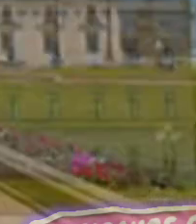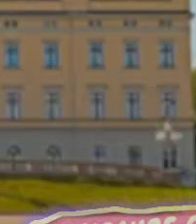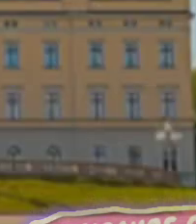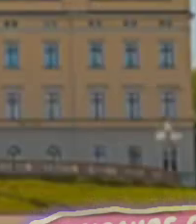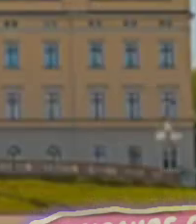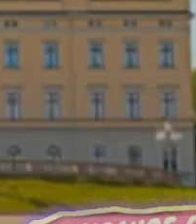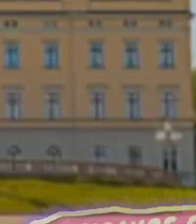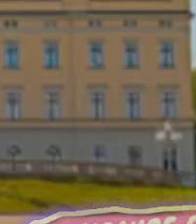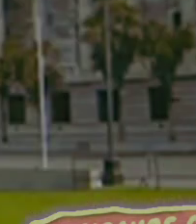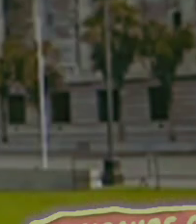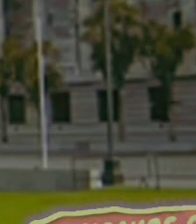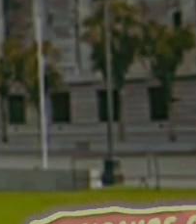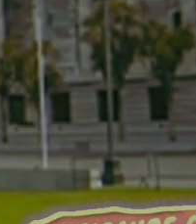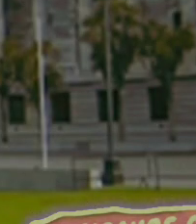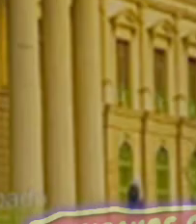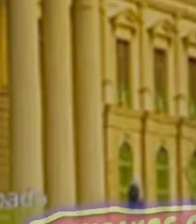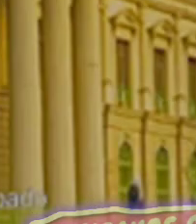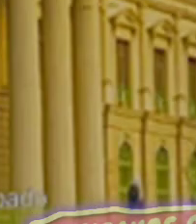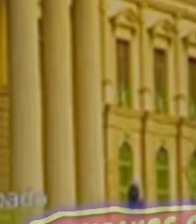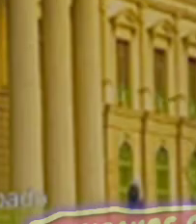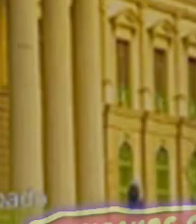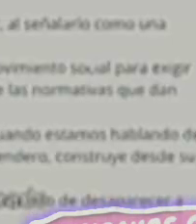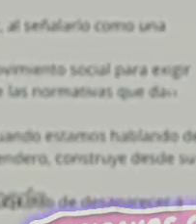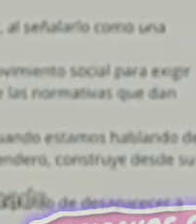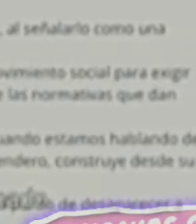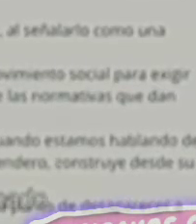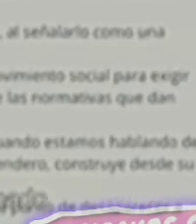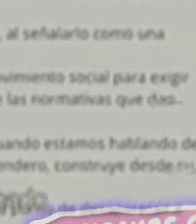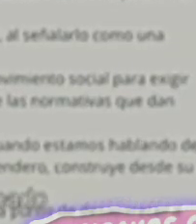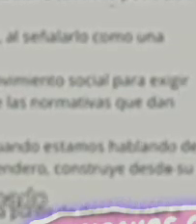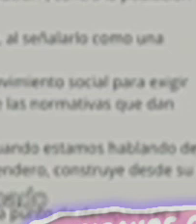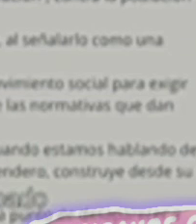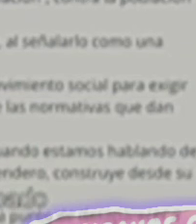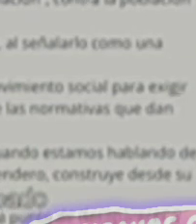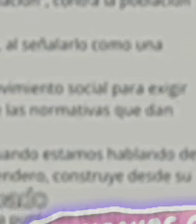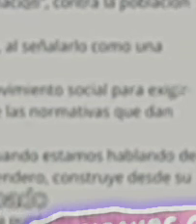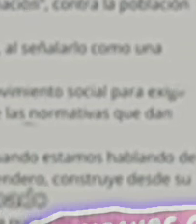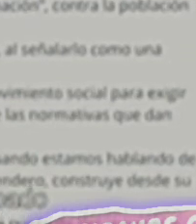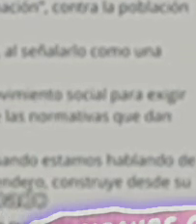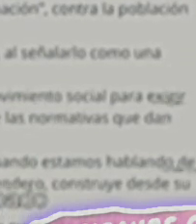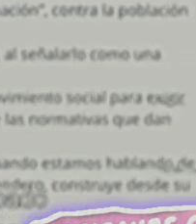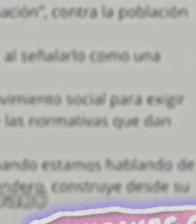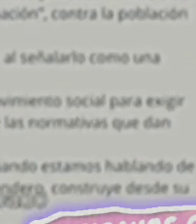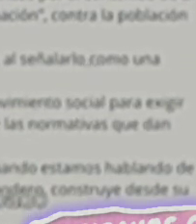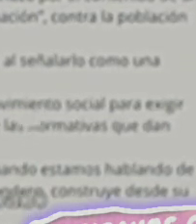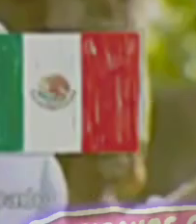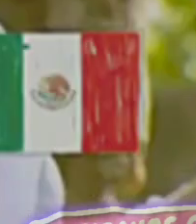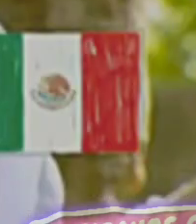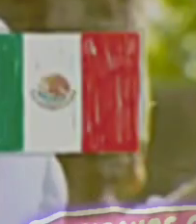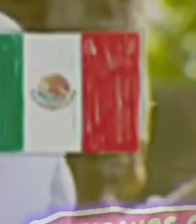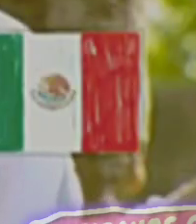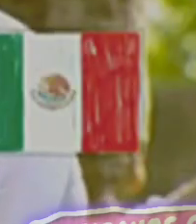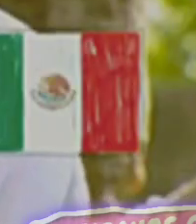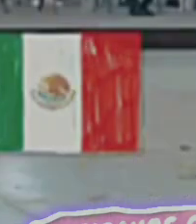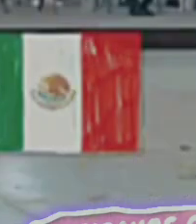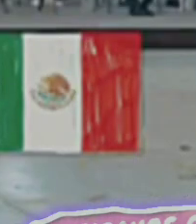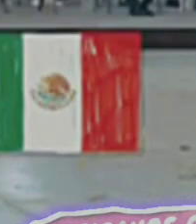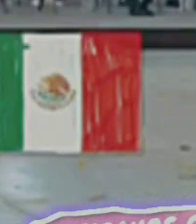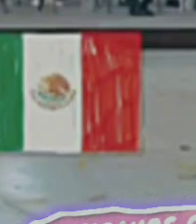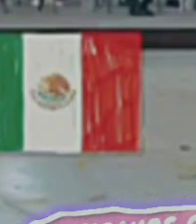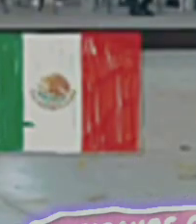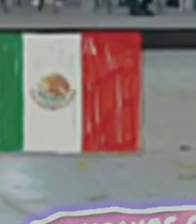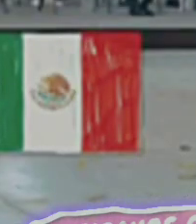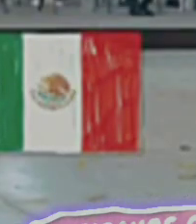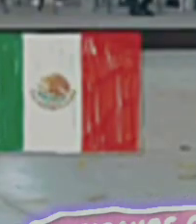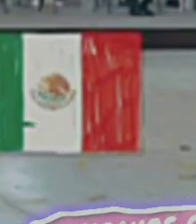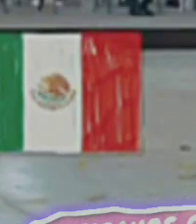Chile, Noruega, Nueva Zelanda y El Salvador se han disculpado con sus pueblos originarios. Y México ha